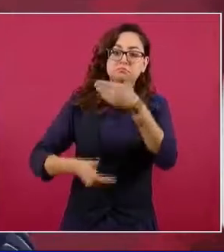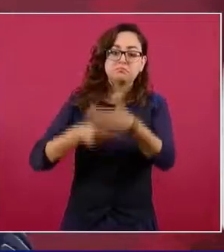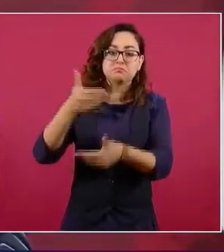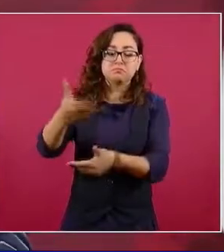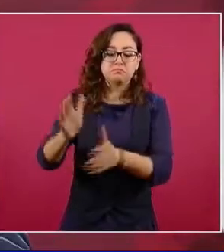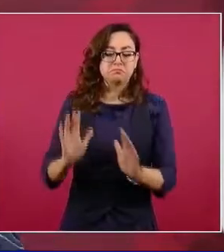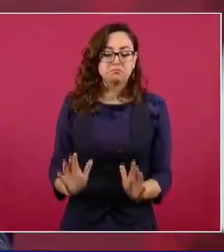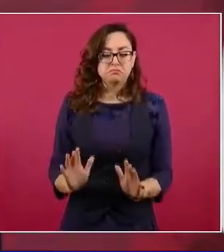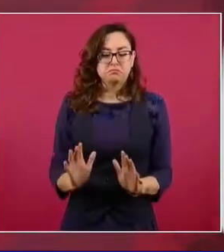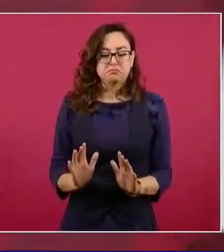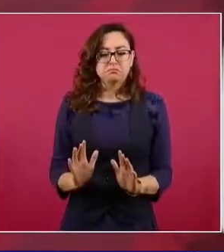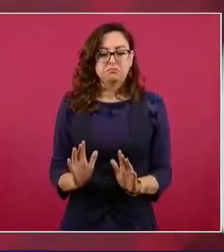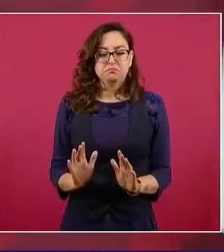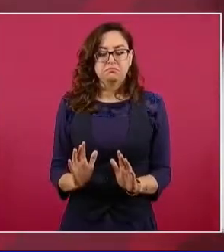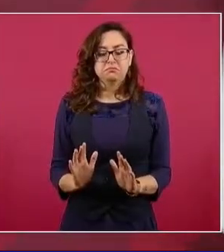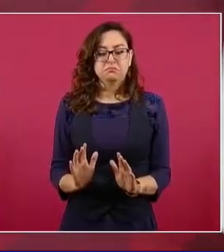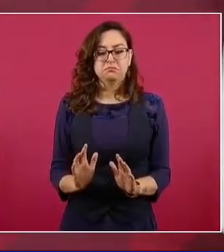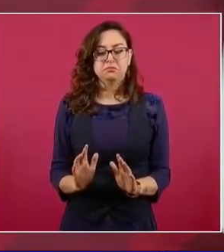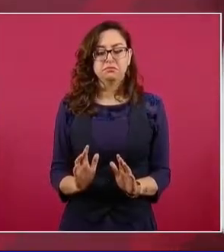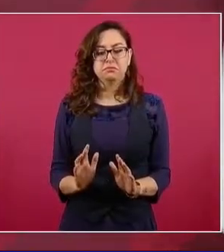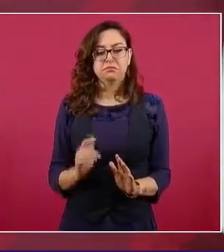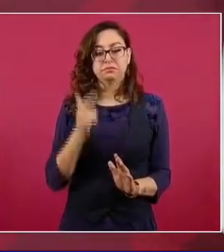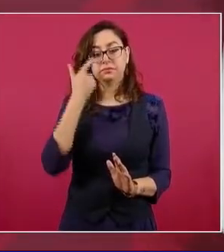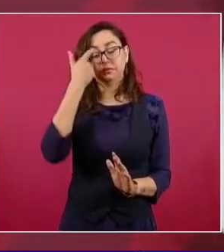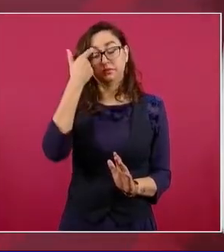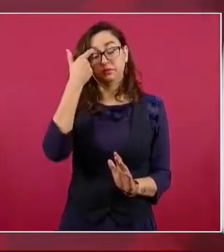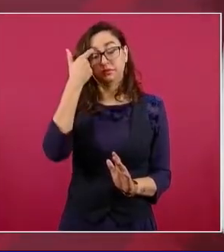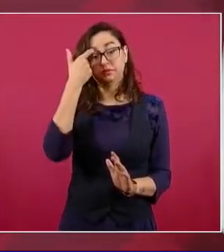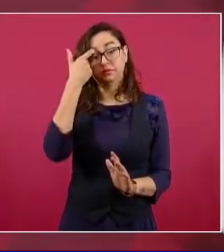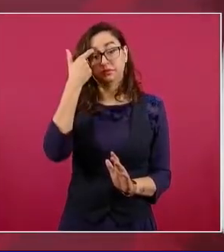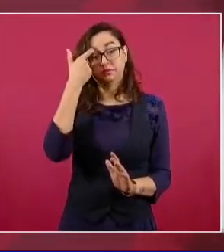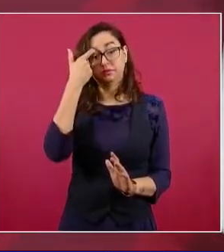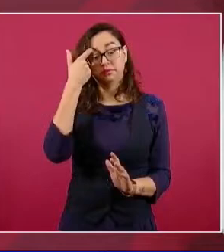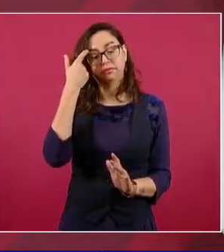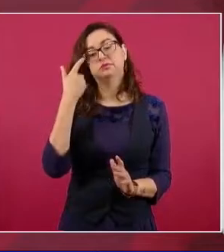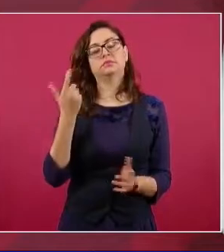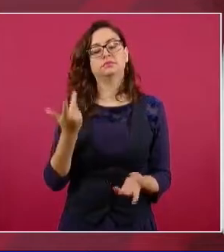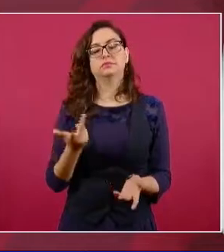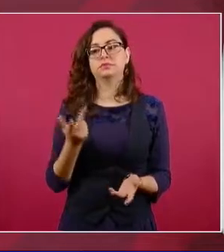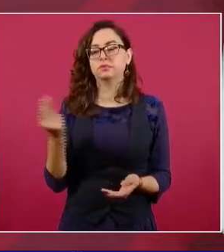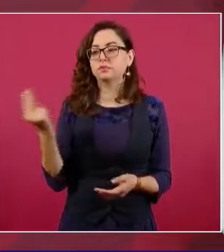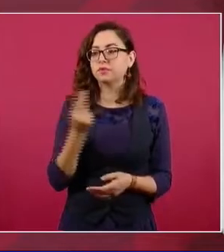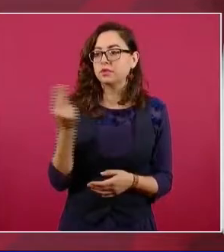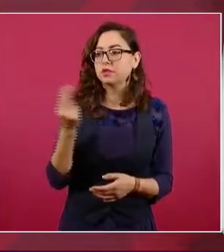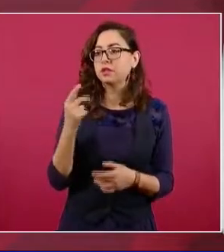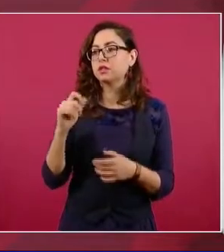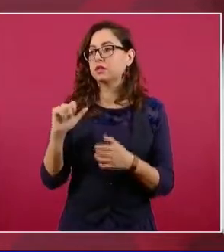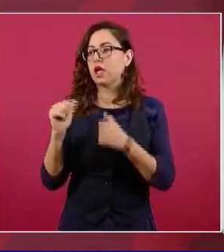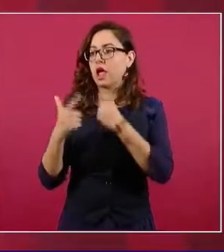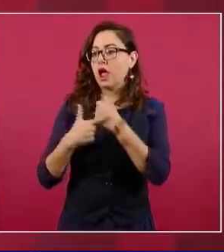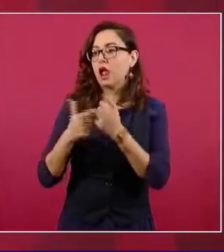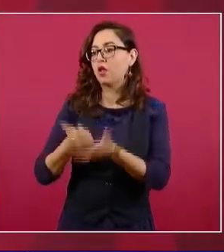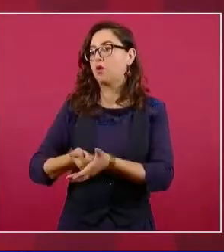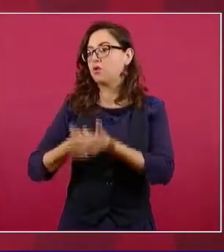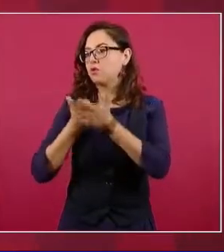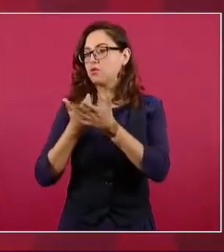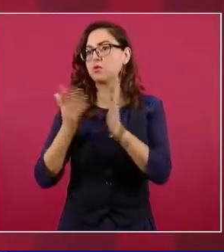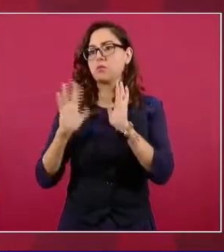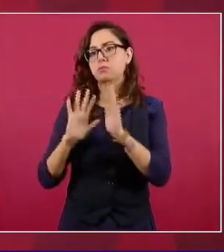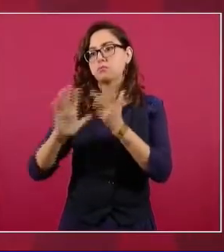para que, si se requieren, se presenten las